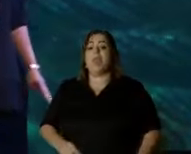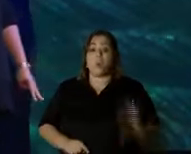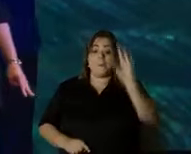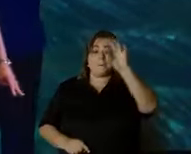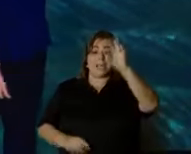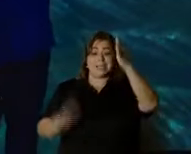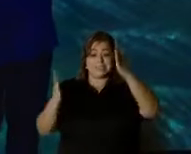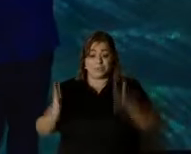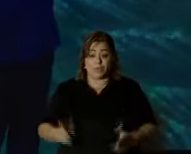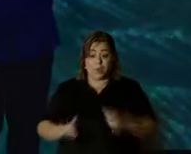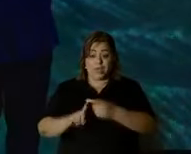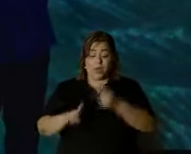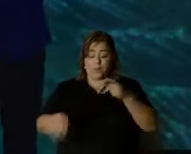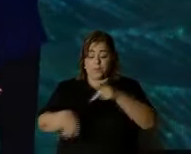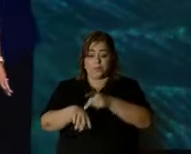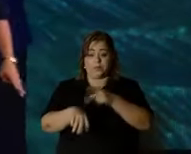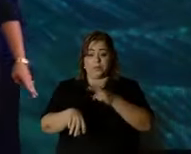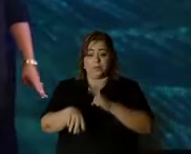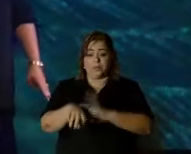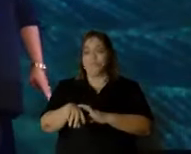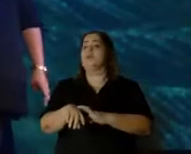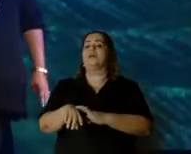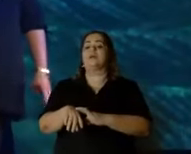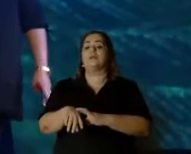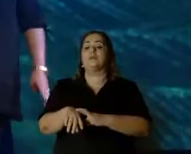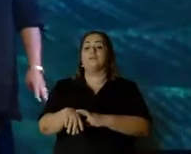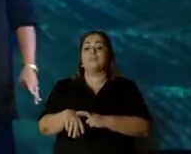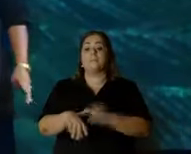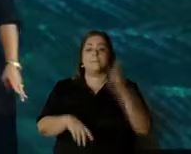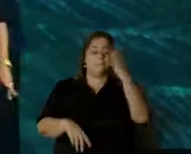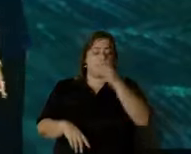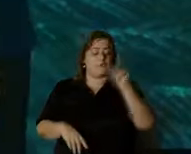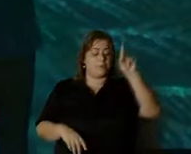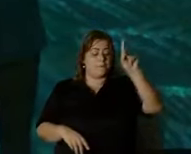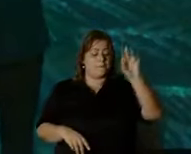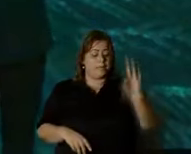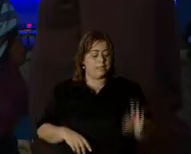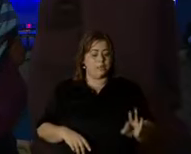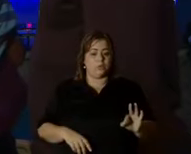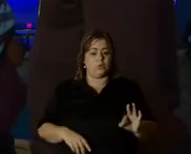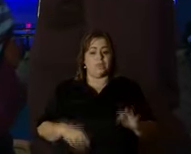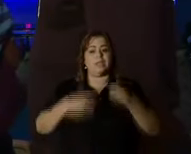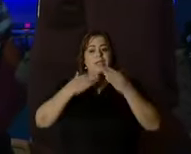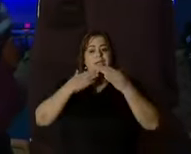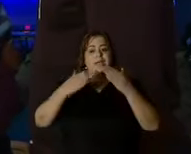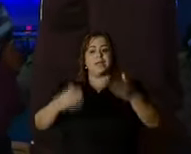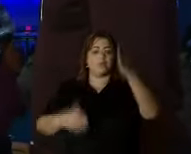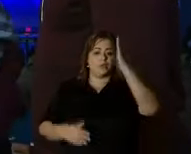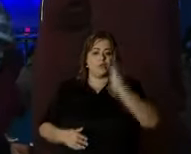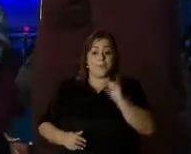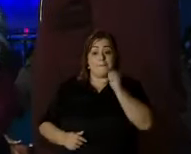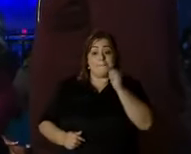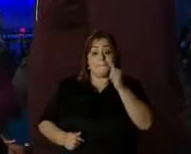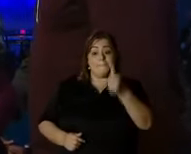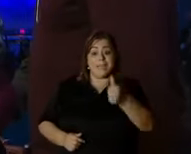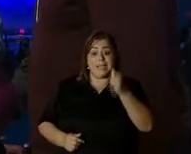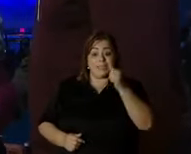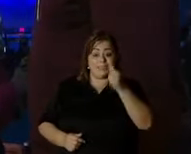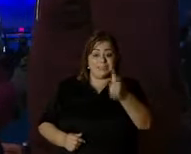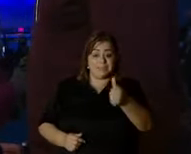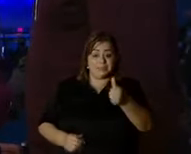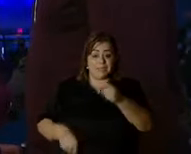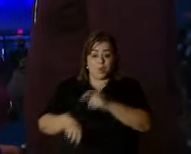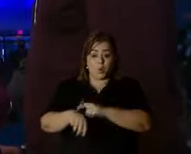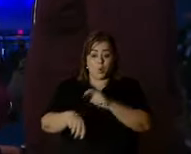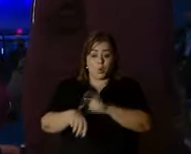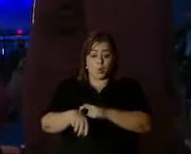país, a esa bella pastoral. Gracias, Señor. Recuerden que mañana estamos orando, el